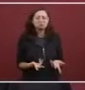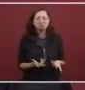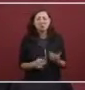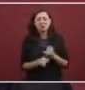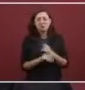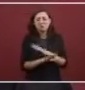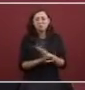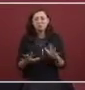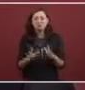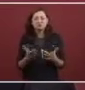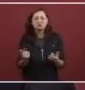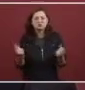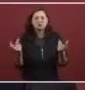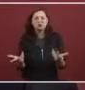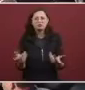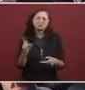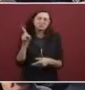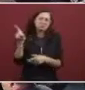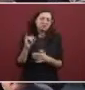información.